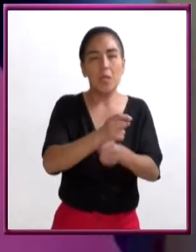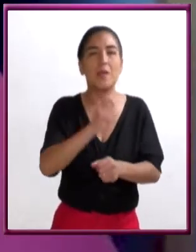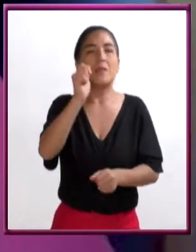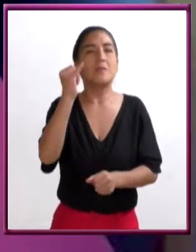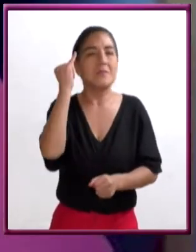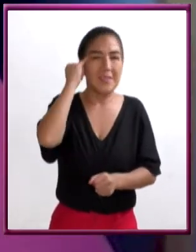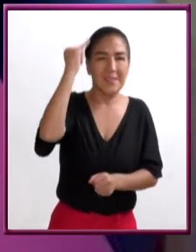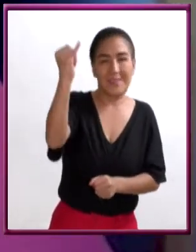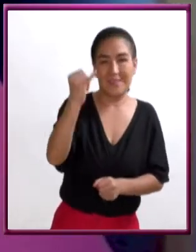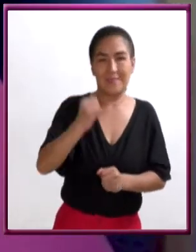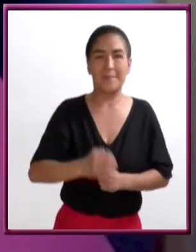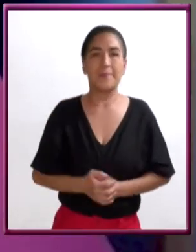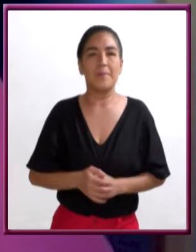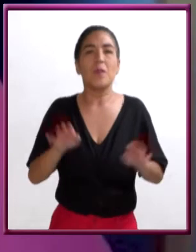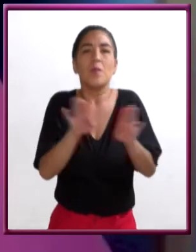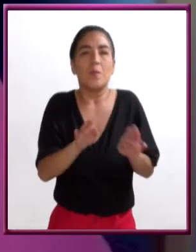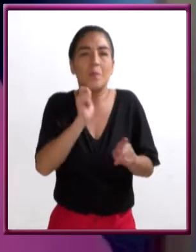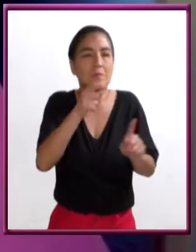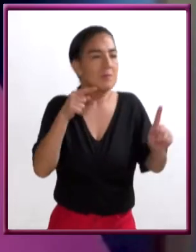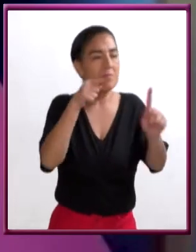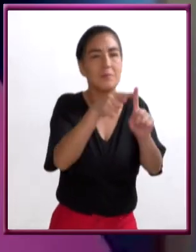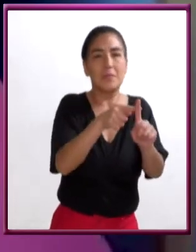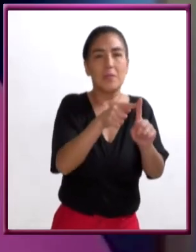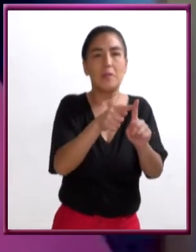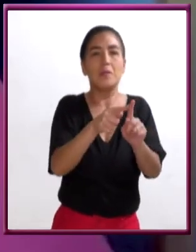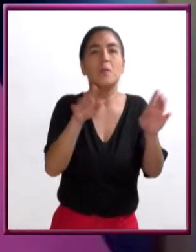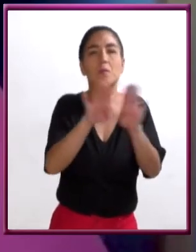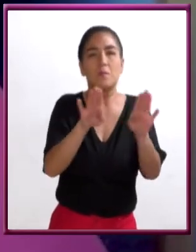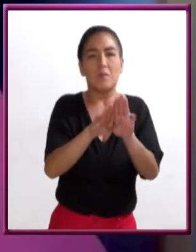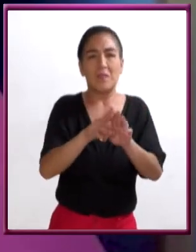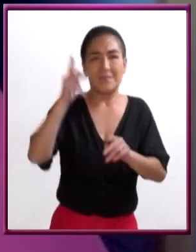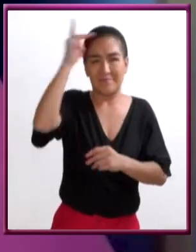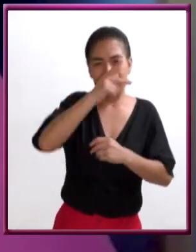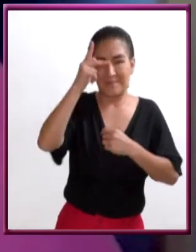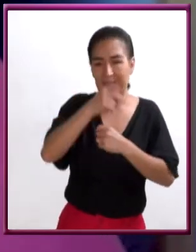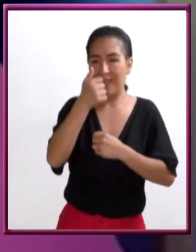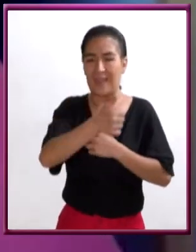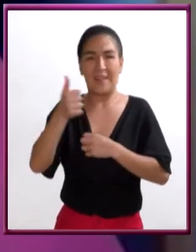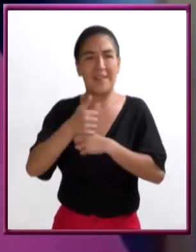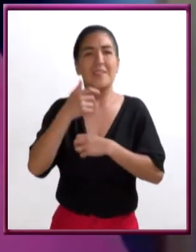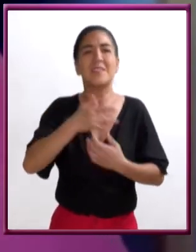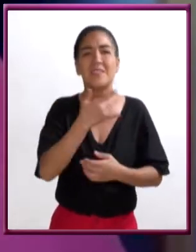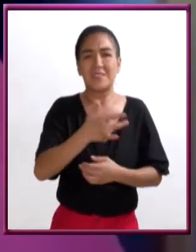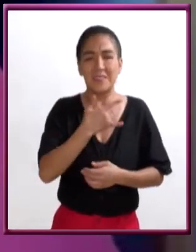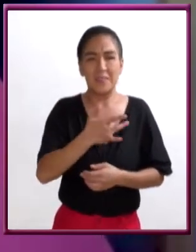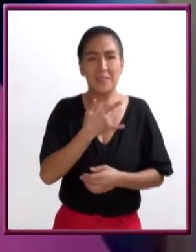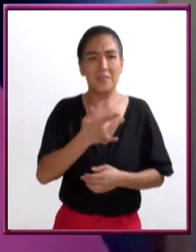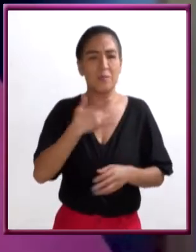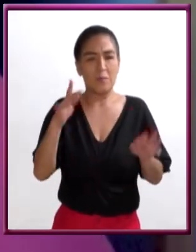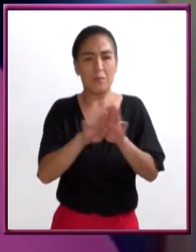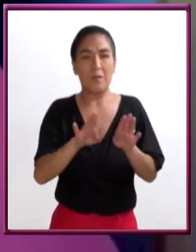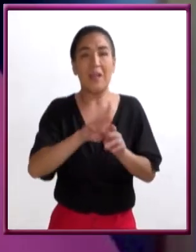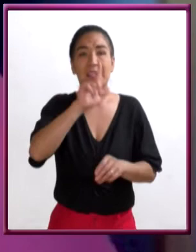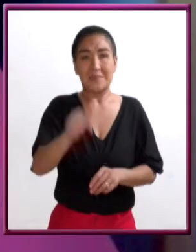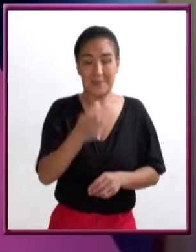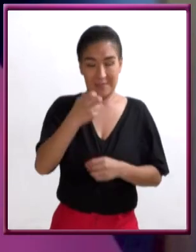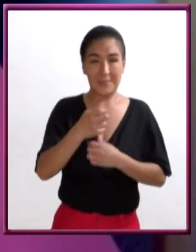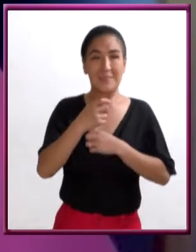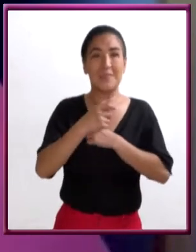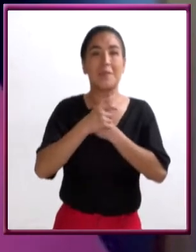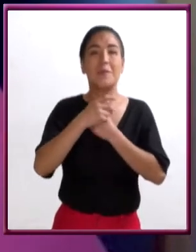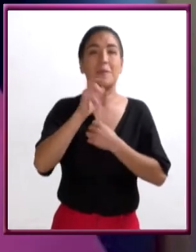viene una idealización que impide ver la devaluación psicológica que nos están haciendo. Entonces,